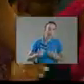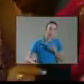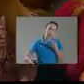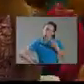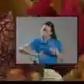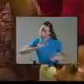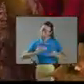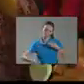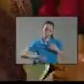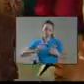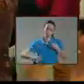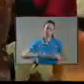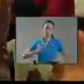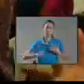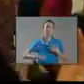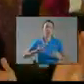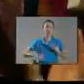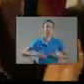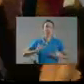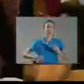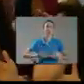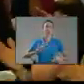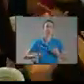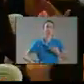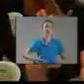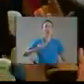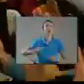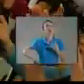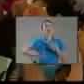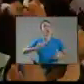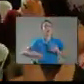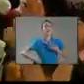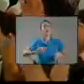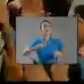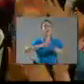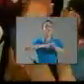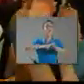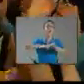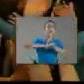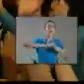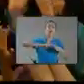fuego, fuego. Fuego, fuego, fuego, fuego, fuego, fuego, fuego. Fuego